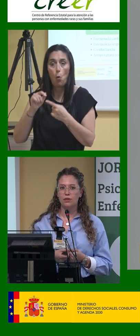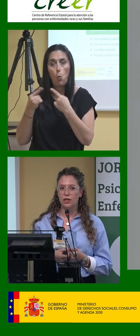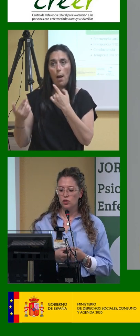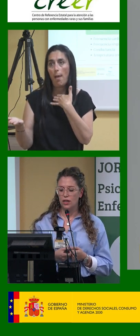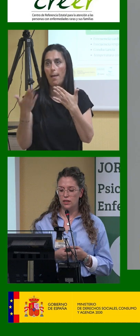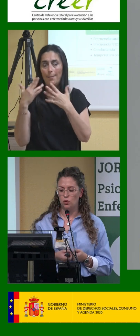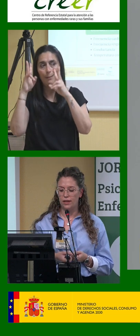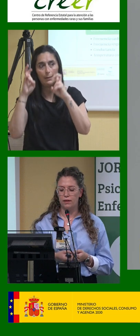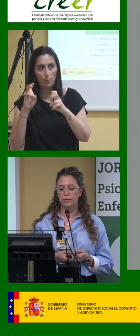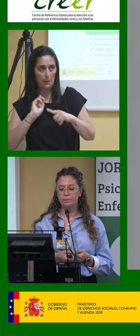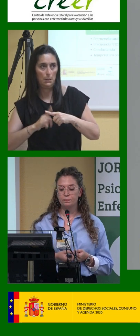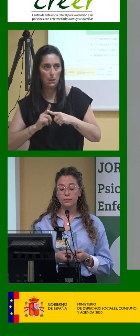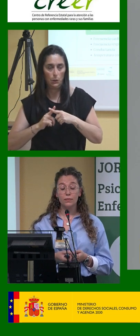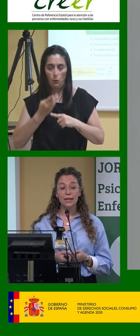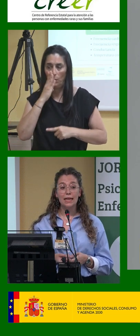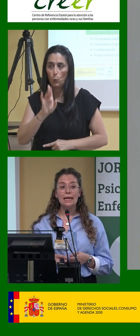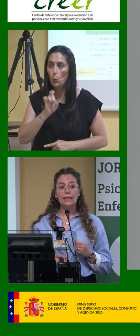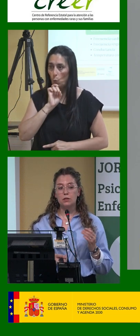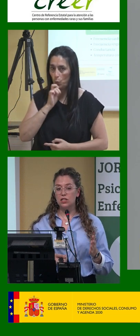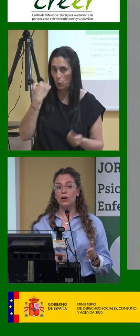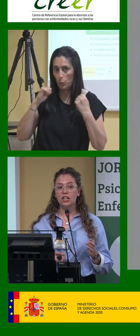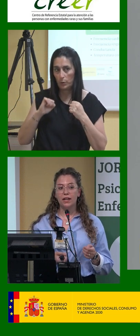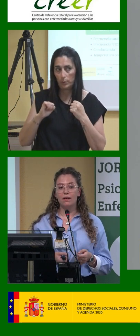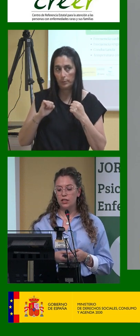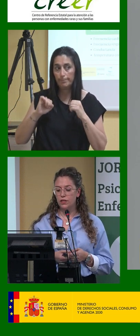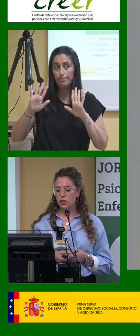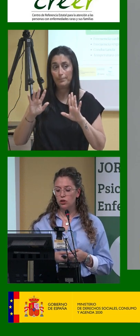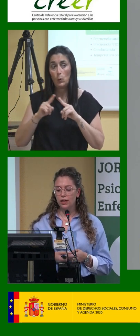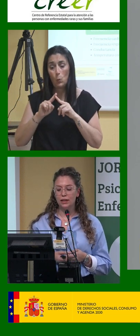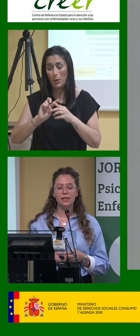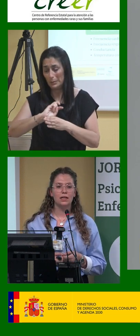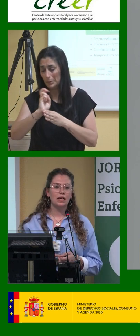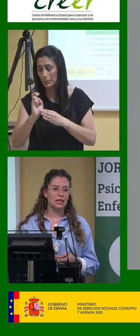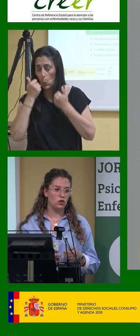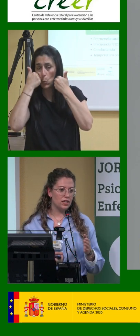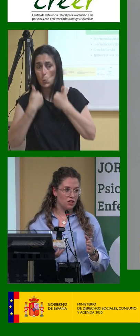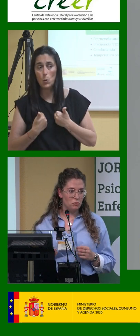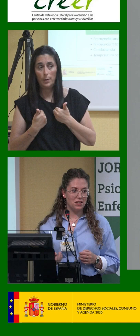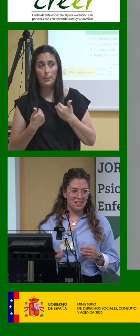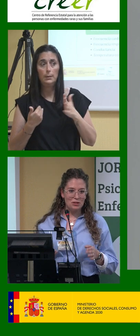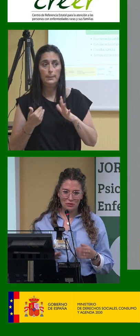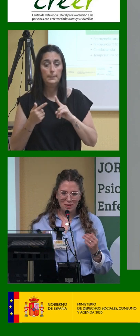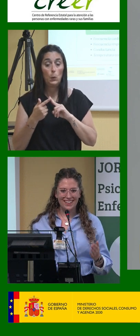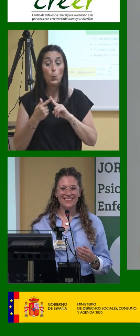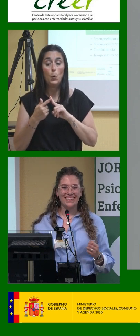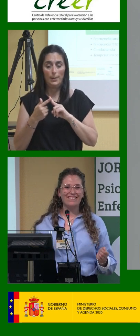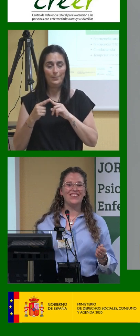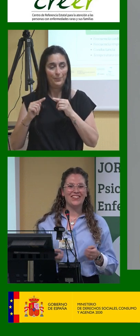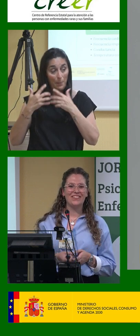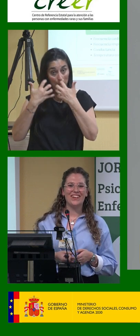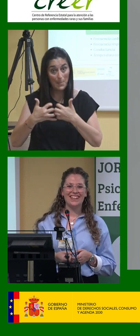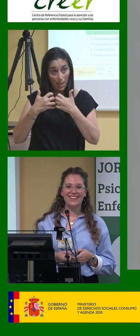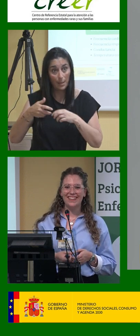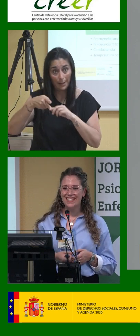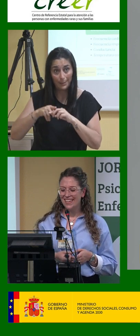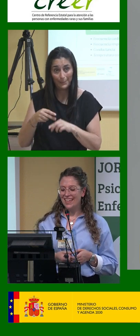conversaciones relacionadas con la sexualidad. Respecto a las variables fisiológicas, que son las que nos miden el biofeedback que ya he